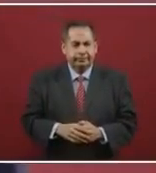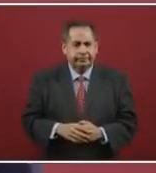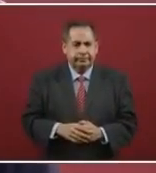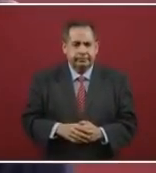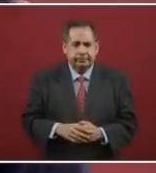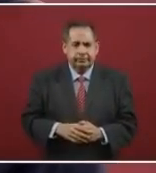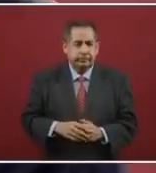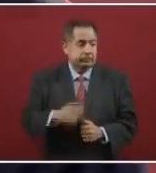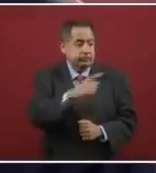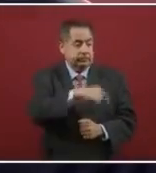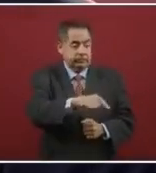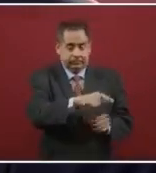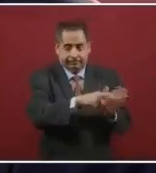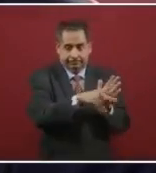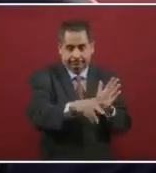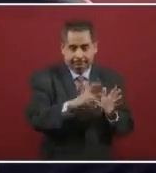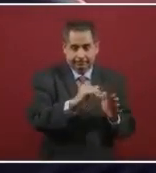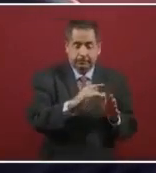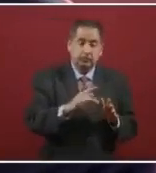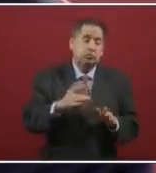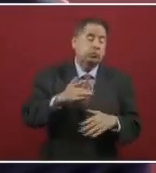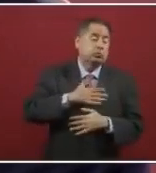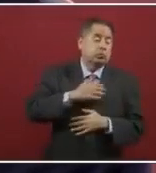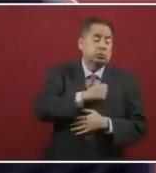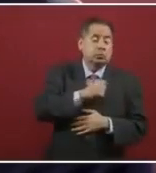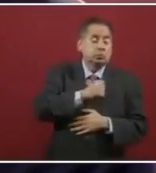se dan baños de pureza.